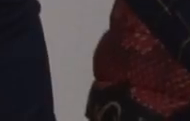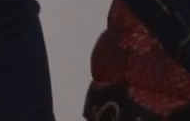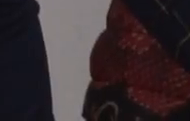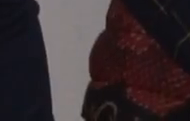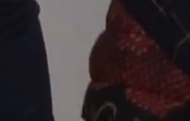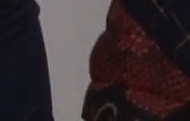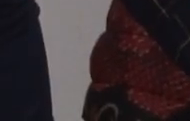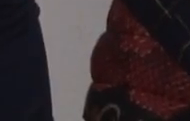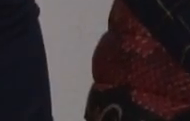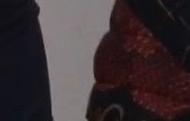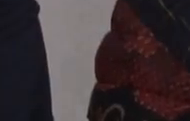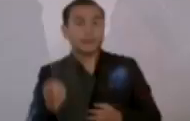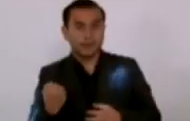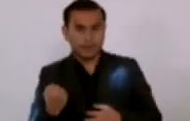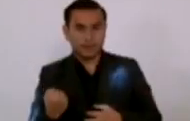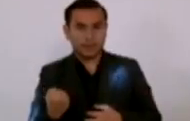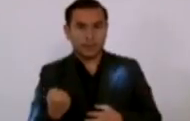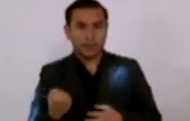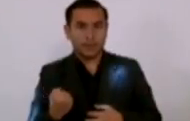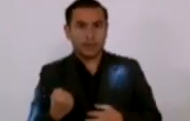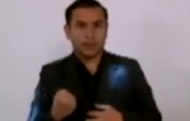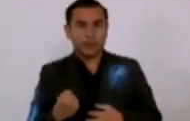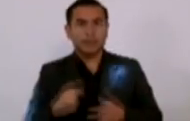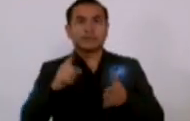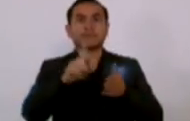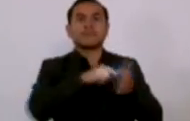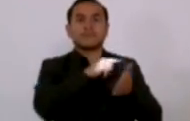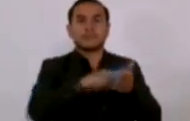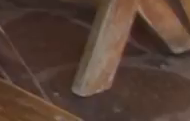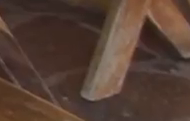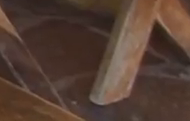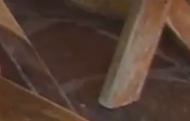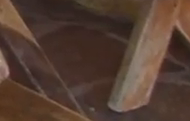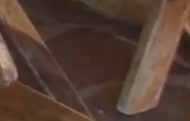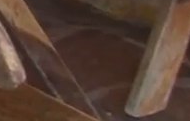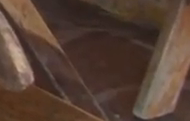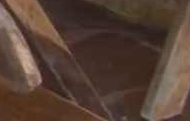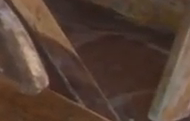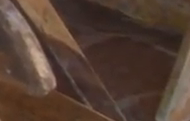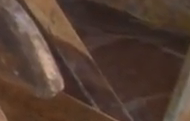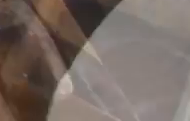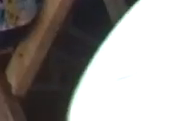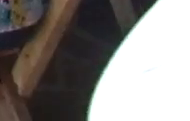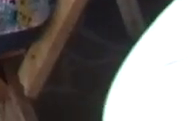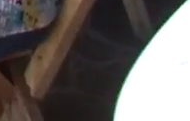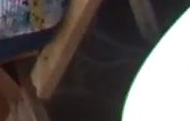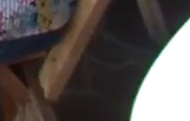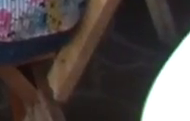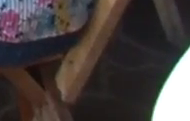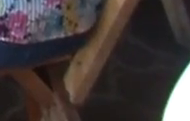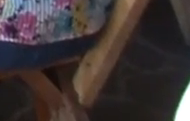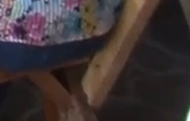casos de esta nueva enfermedad la última medida decretada por el gobierno va encaminada a que las personas que frecuentan